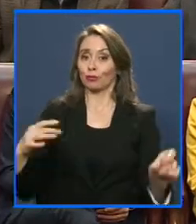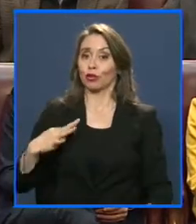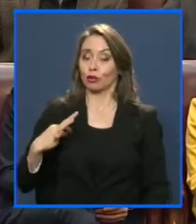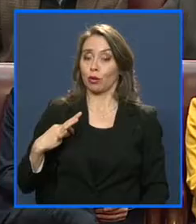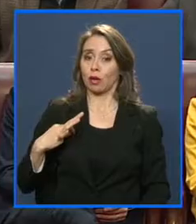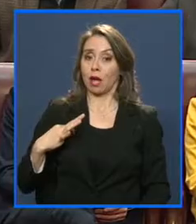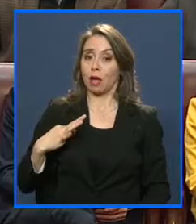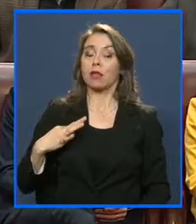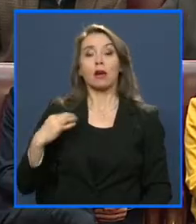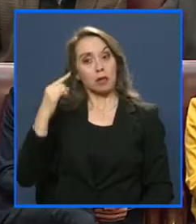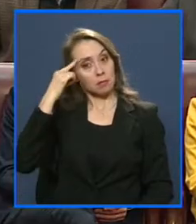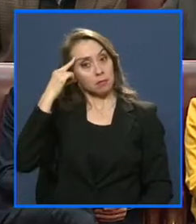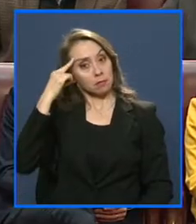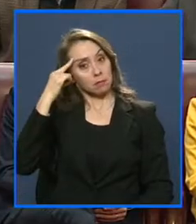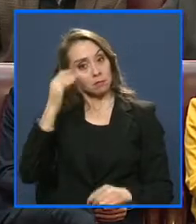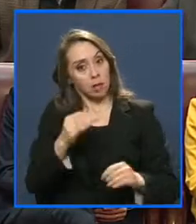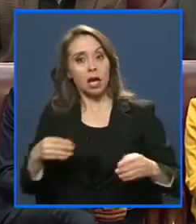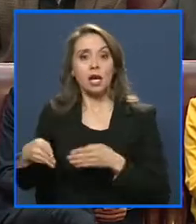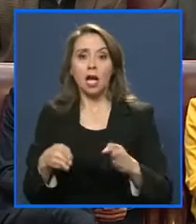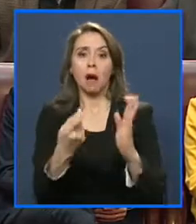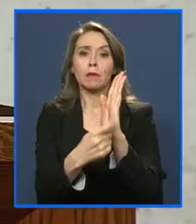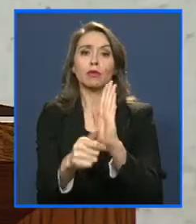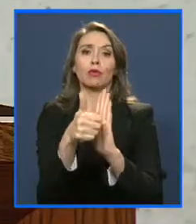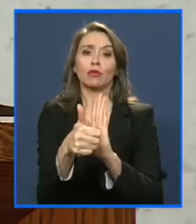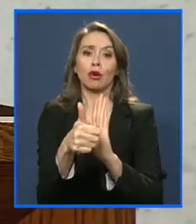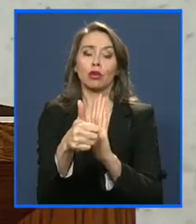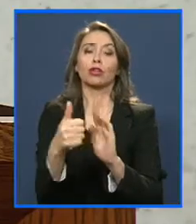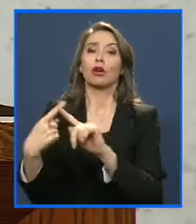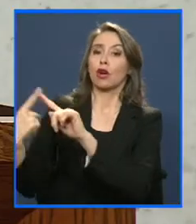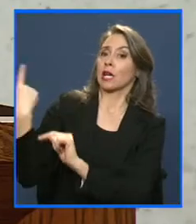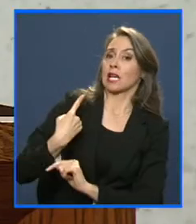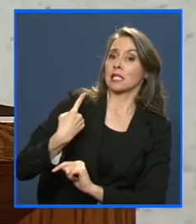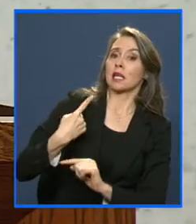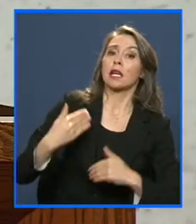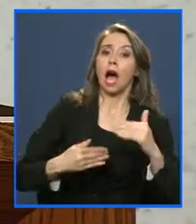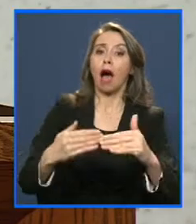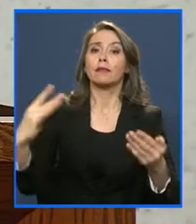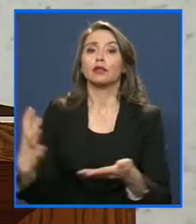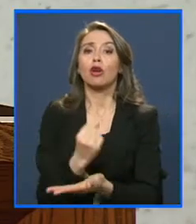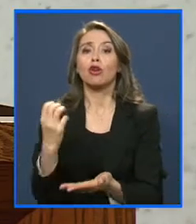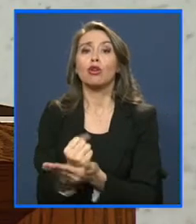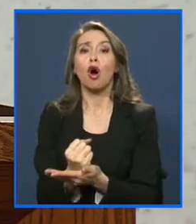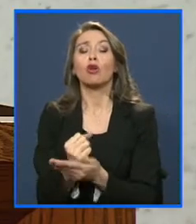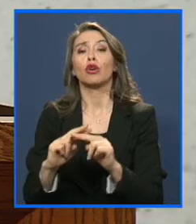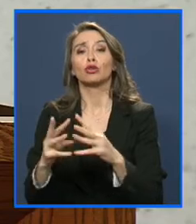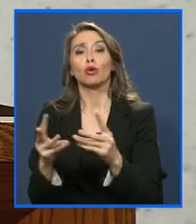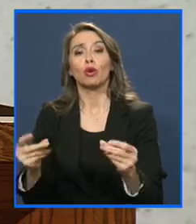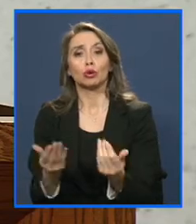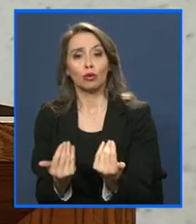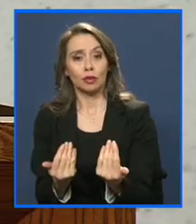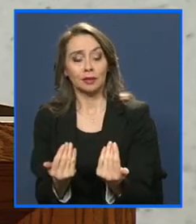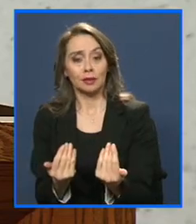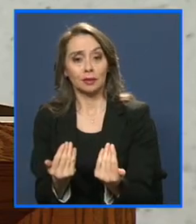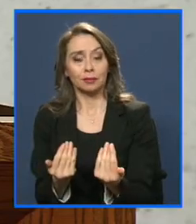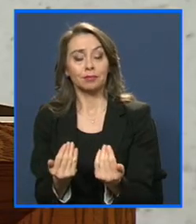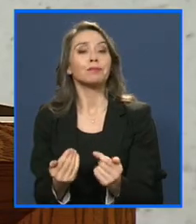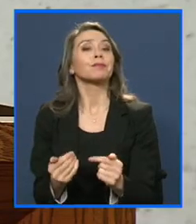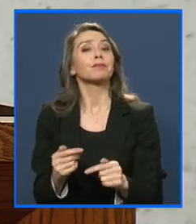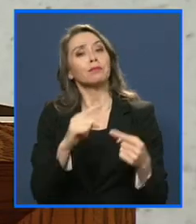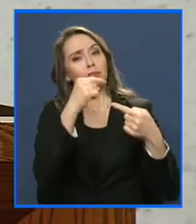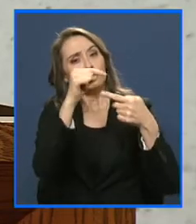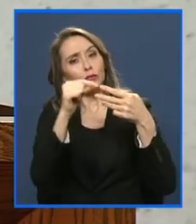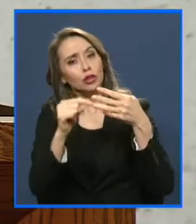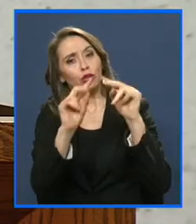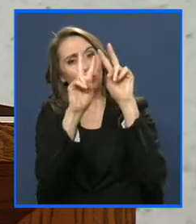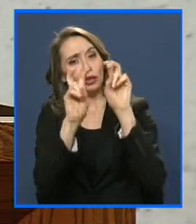deben poner en la senda correcta y nos exige avanzar en el logro de las soluciones requeridas en este contexto entre otras